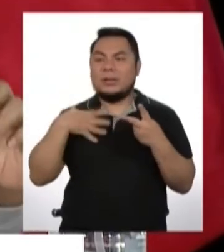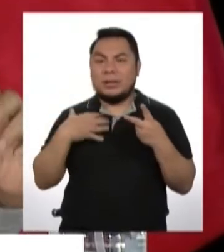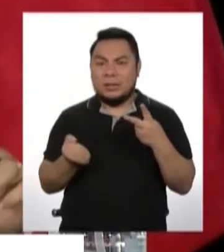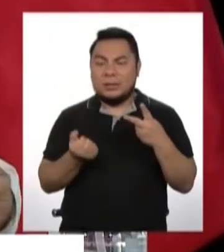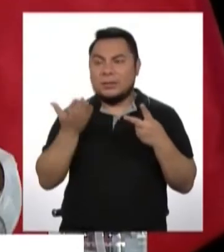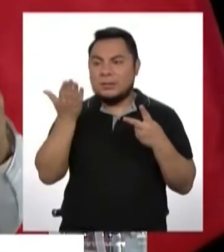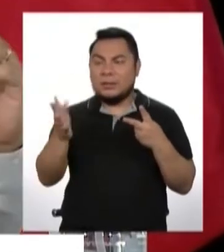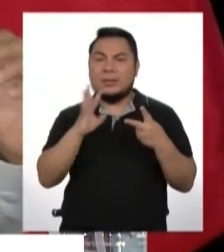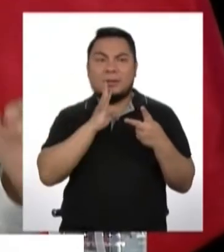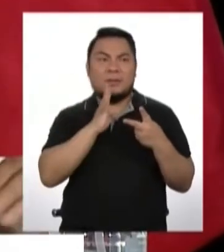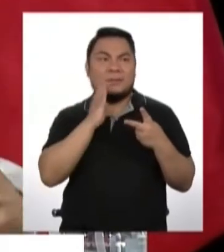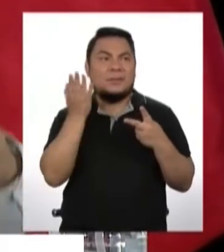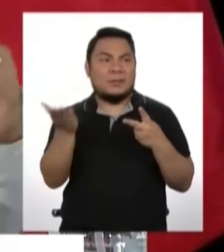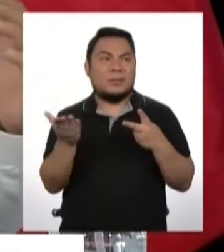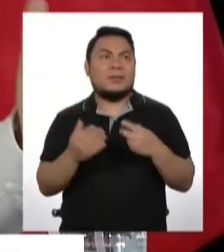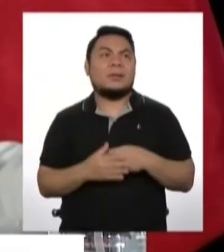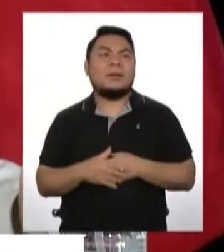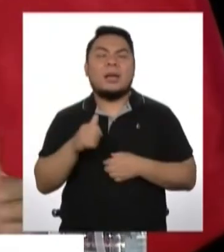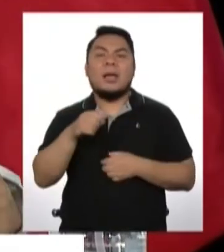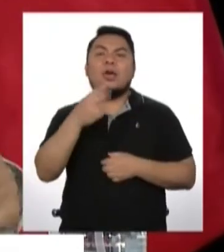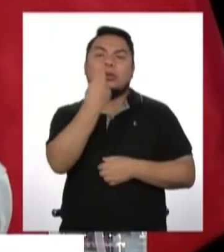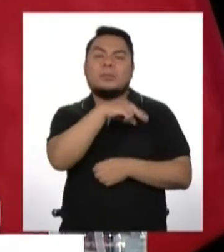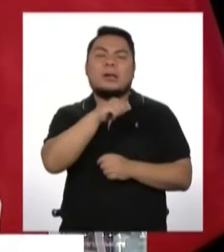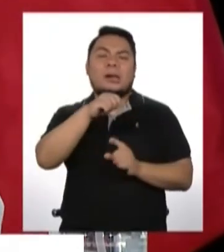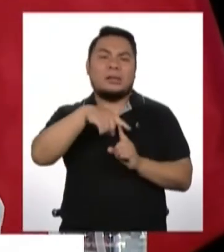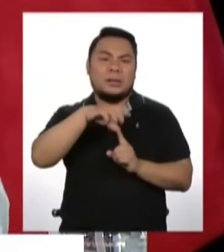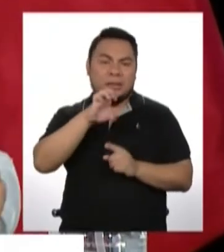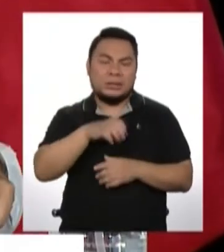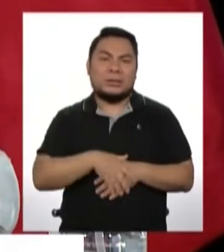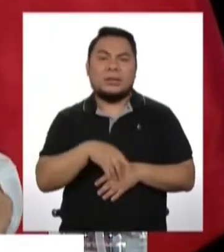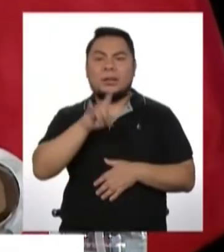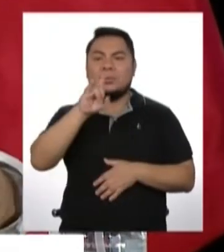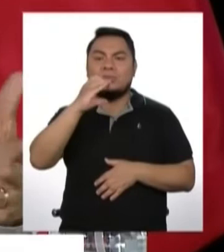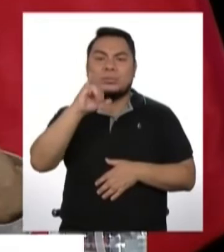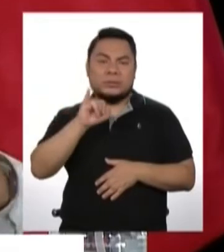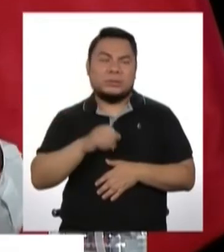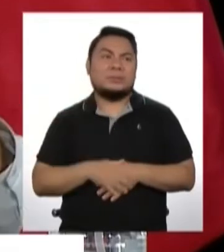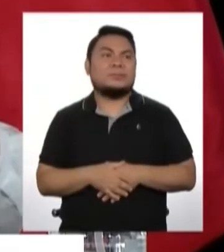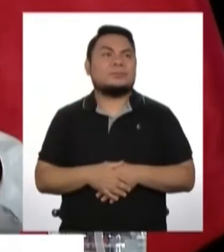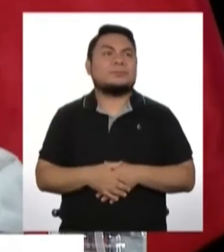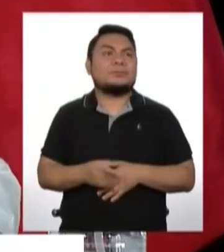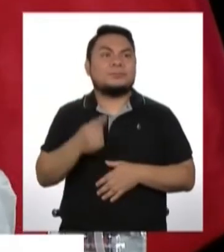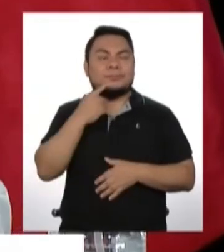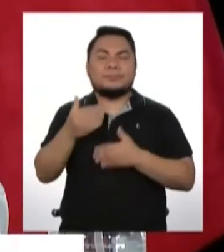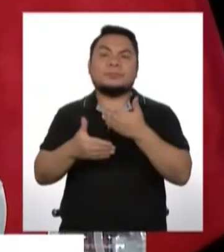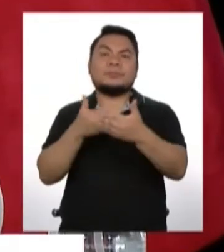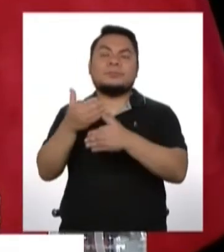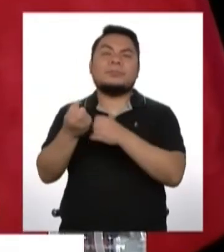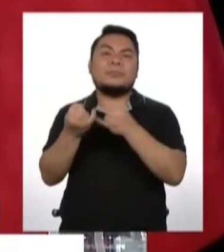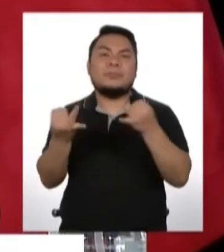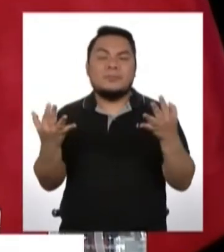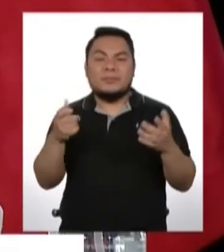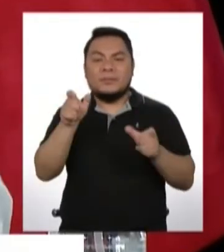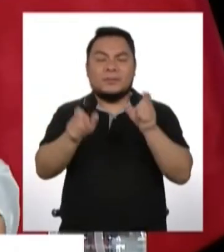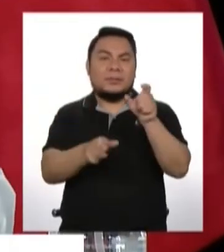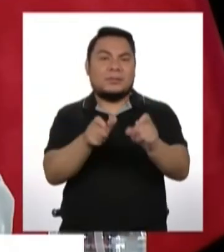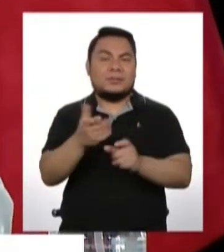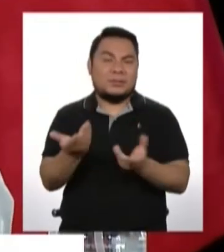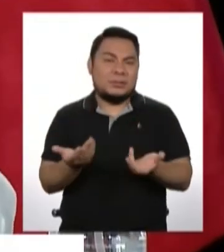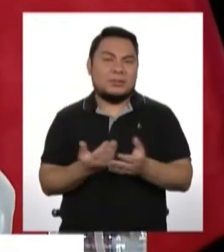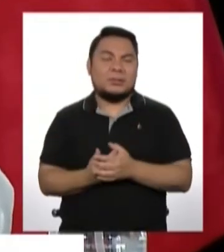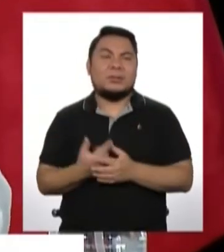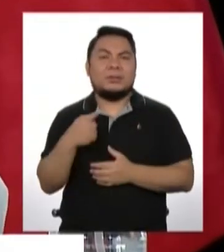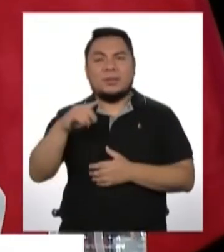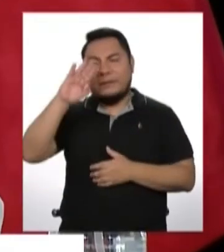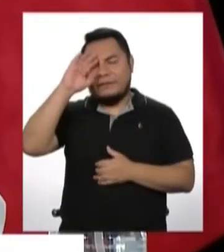salud, está hablando del hospital de ATE, UCI y la evolución de algunos pacientes que